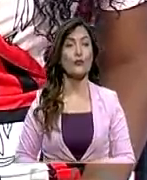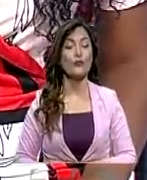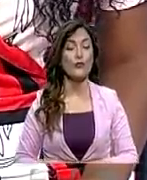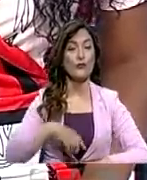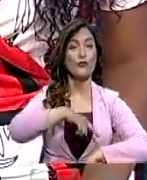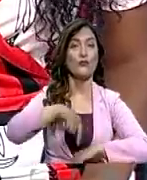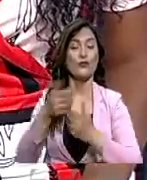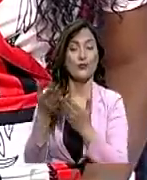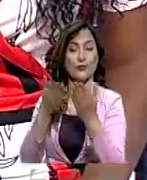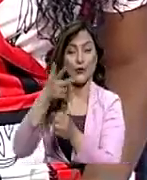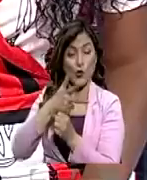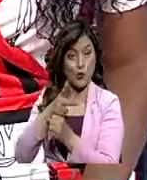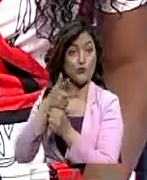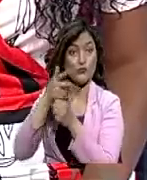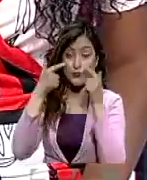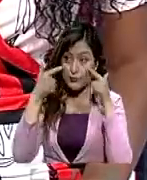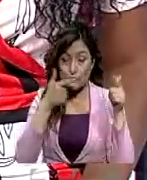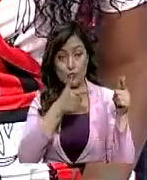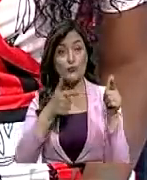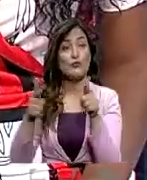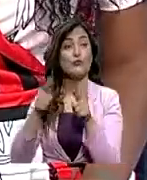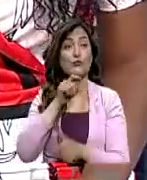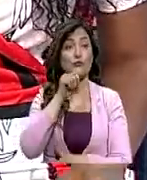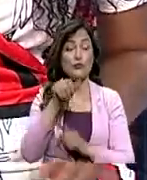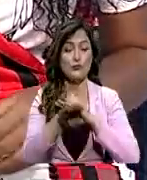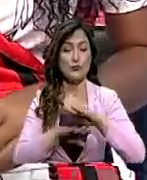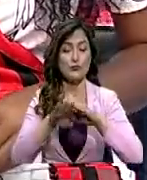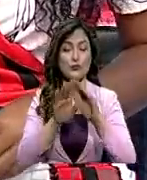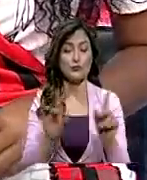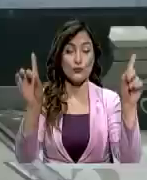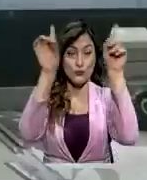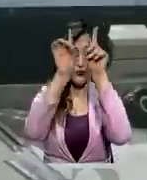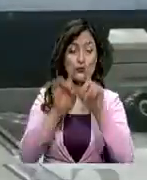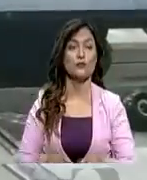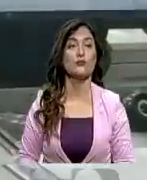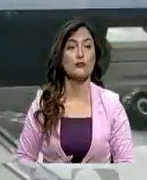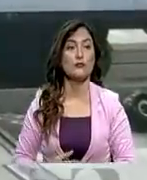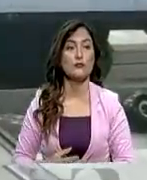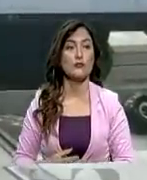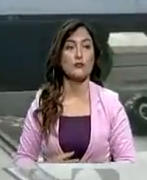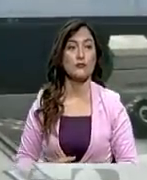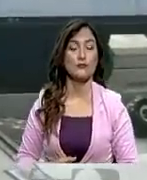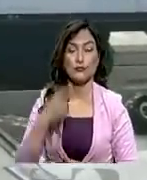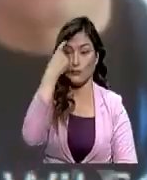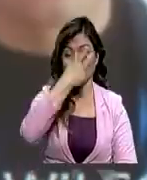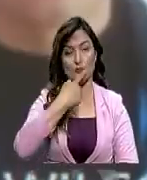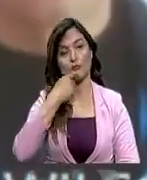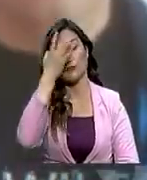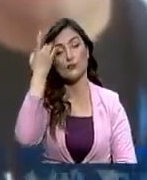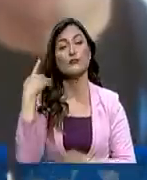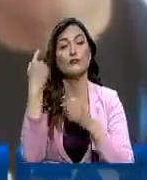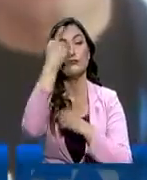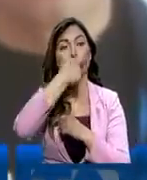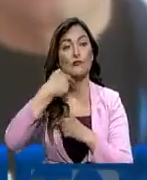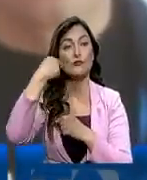tiempo han servido como cámaras de videovigilancia ante la falta de una base de datos. Identificar a posibles infractores de la ley